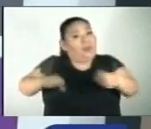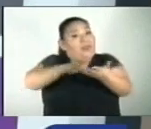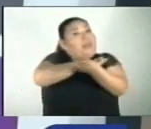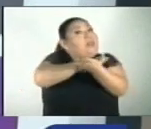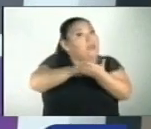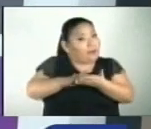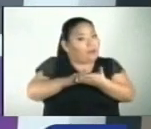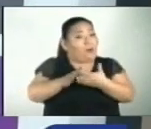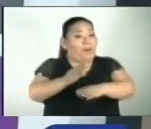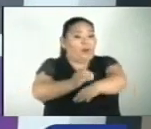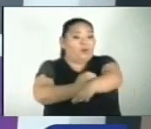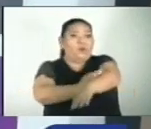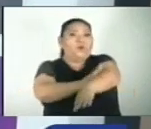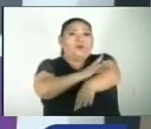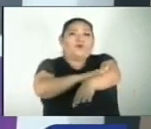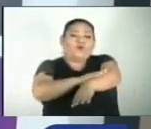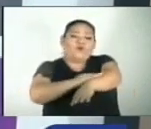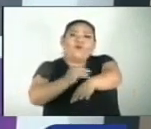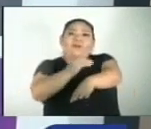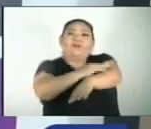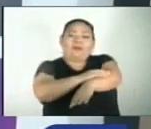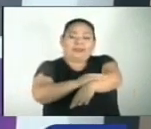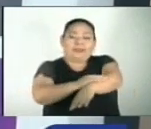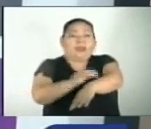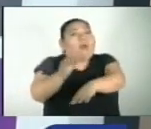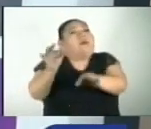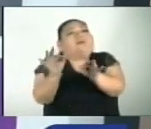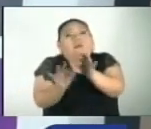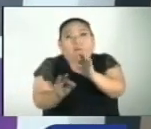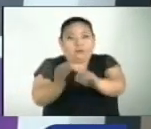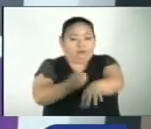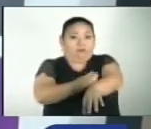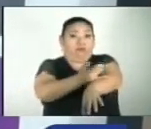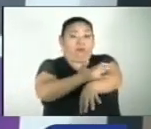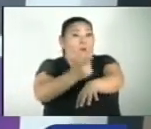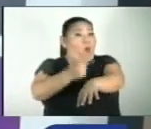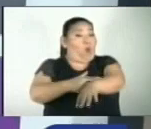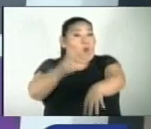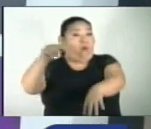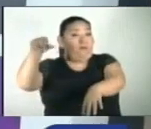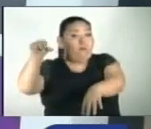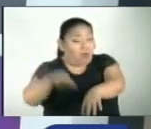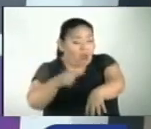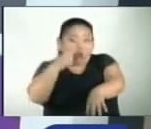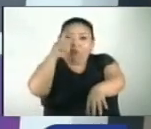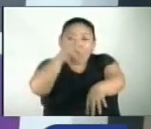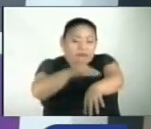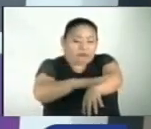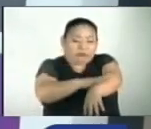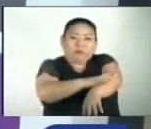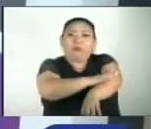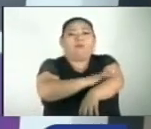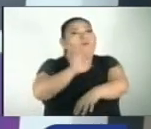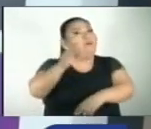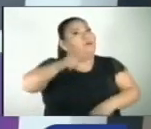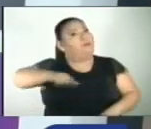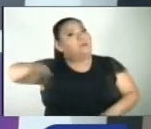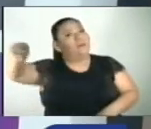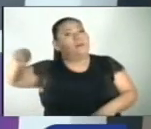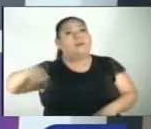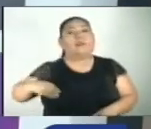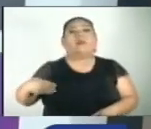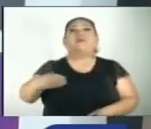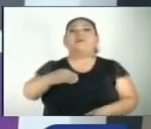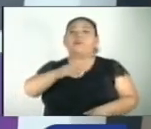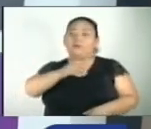para refrescar la piel. Sí es una quemadura leve. De lo contrario, lo prudente es consultar con el profesional